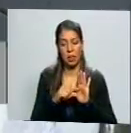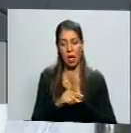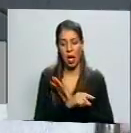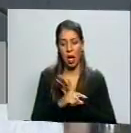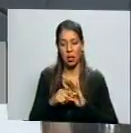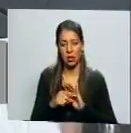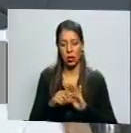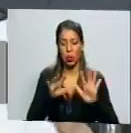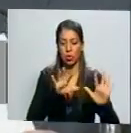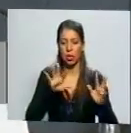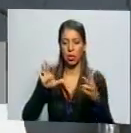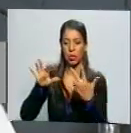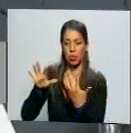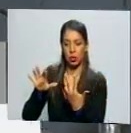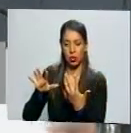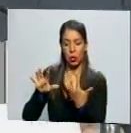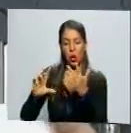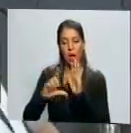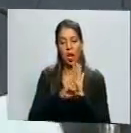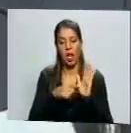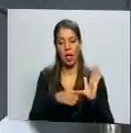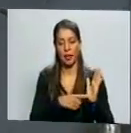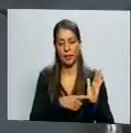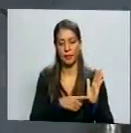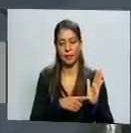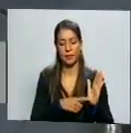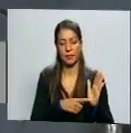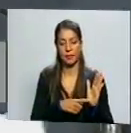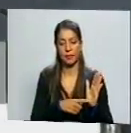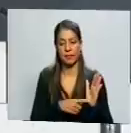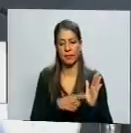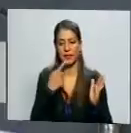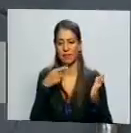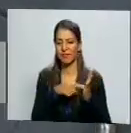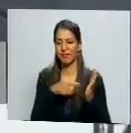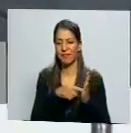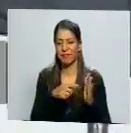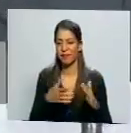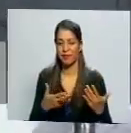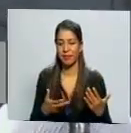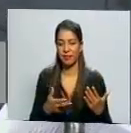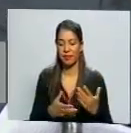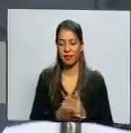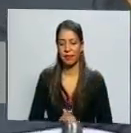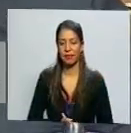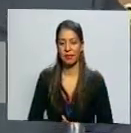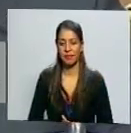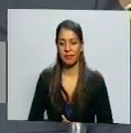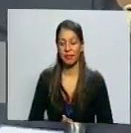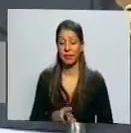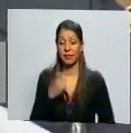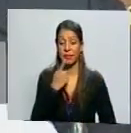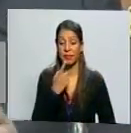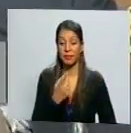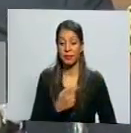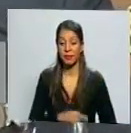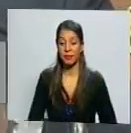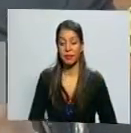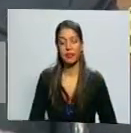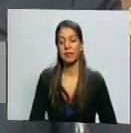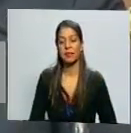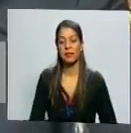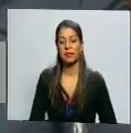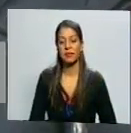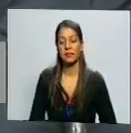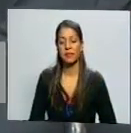artículo 18 de la ley, que establece lo siguiente. El